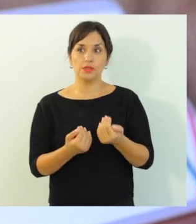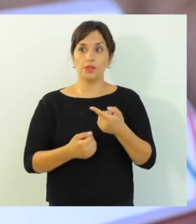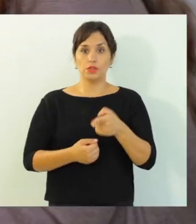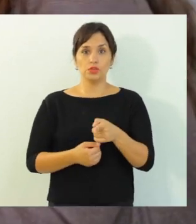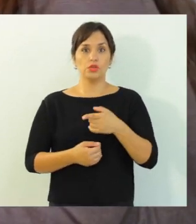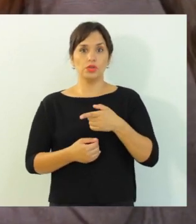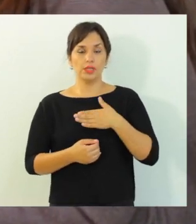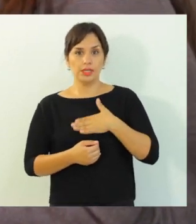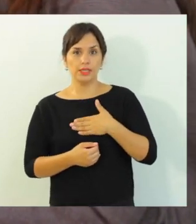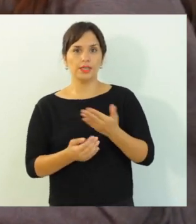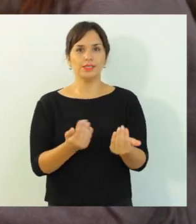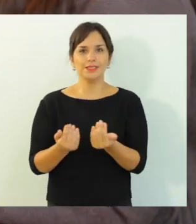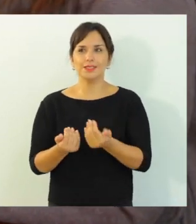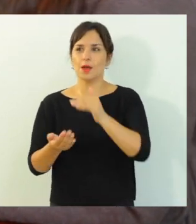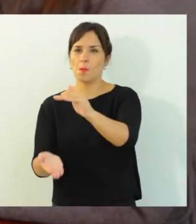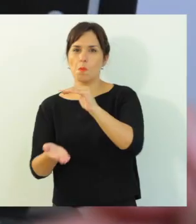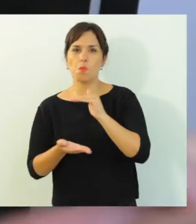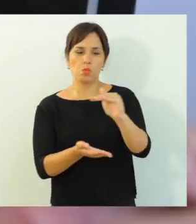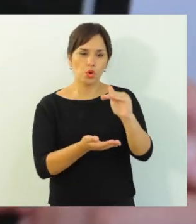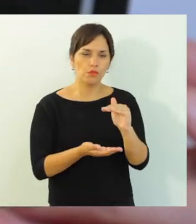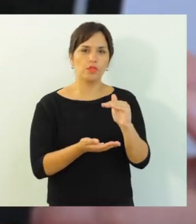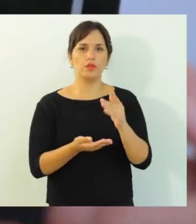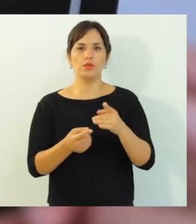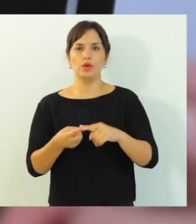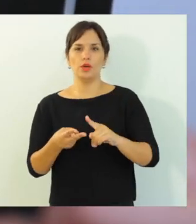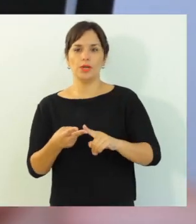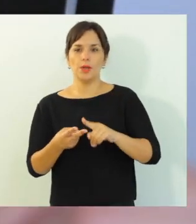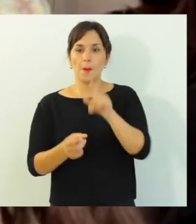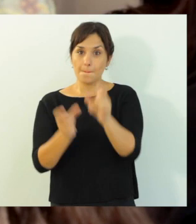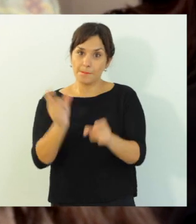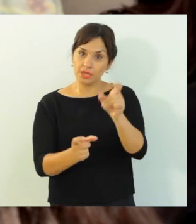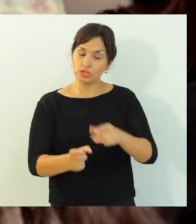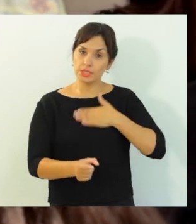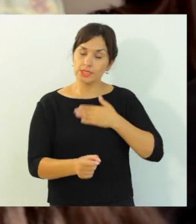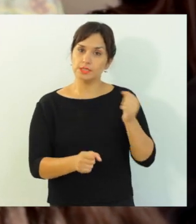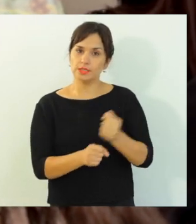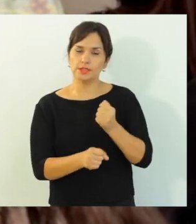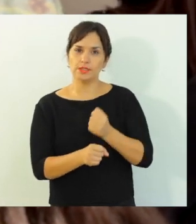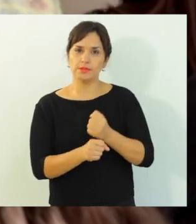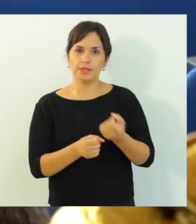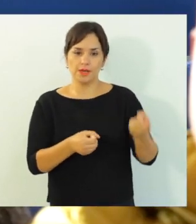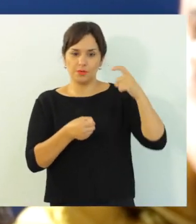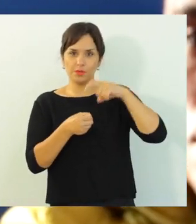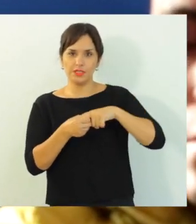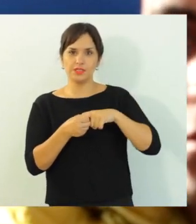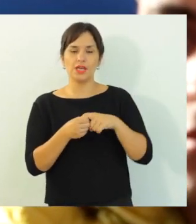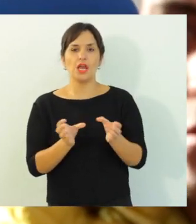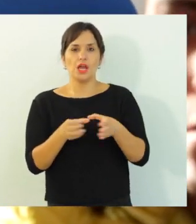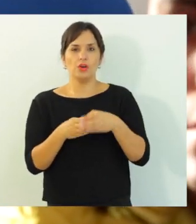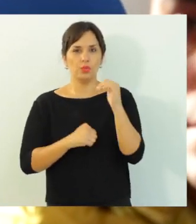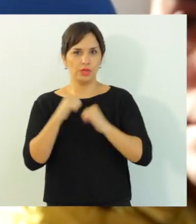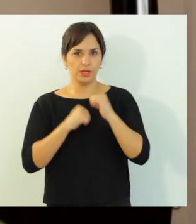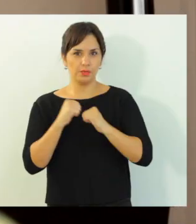era encontrar a proveedores, encontrar a gente local que quisiera trabajar y que quisiera pertenecer al equipo de Le